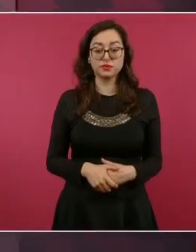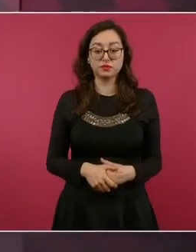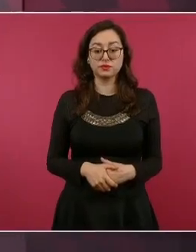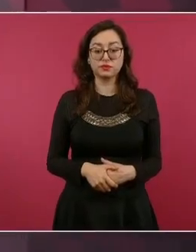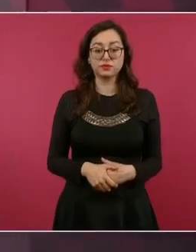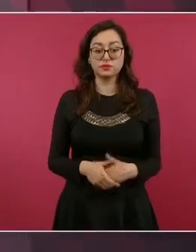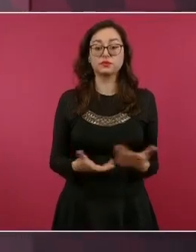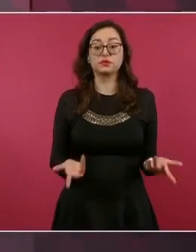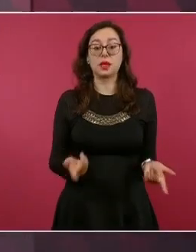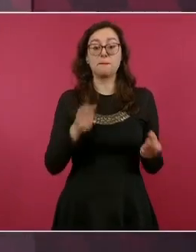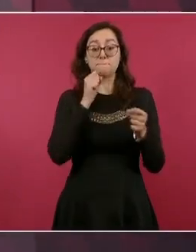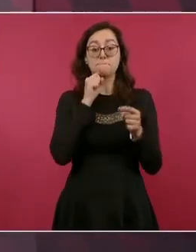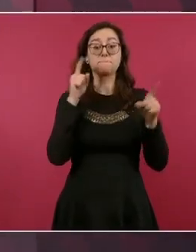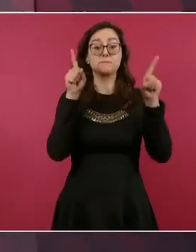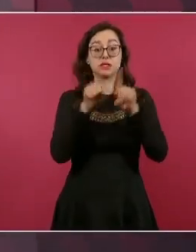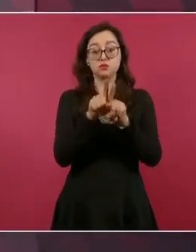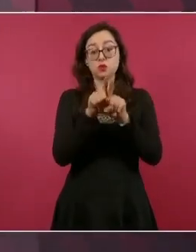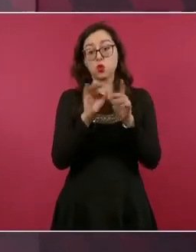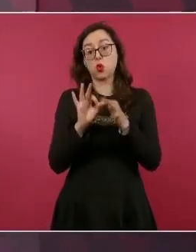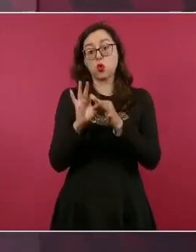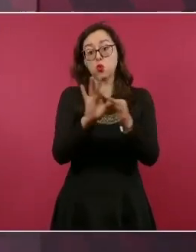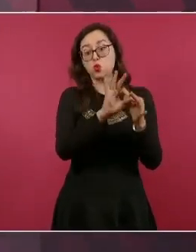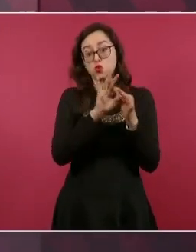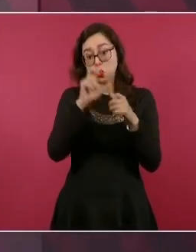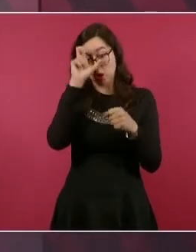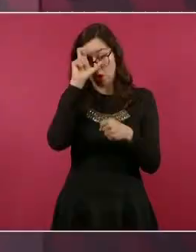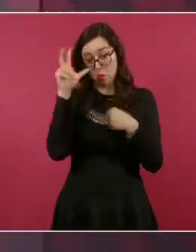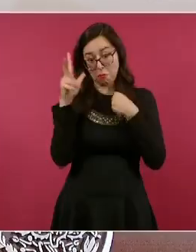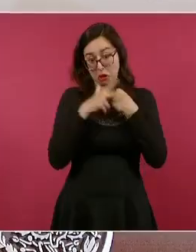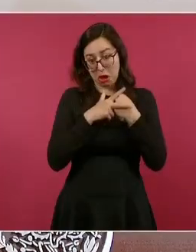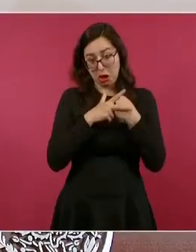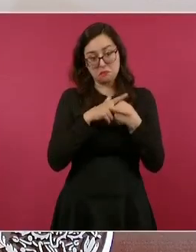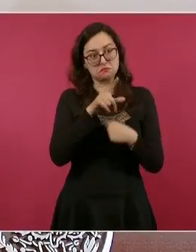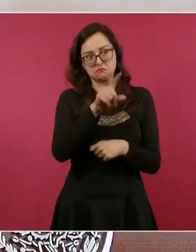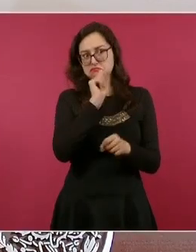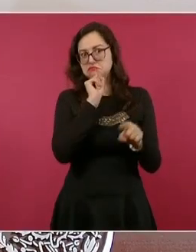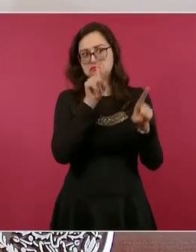y la Unión Europea, igual.